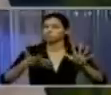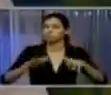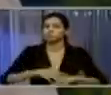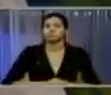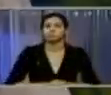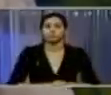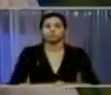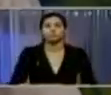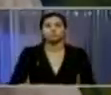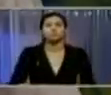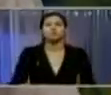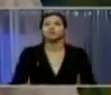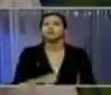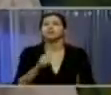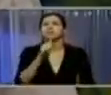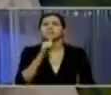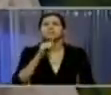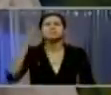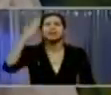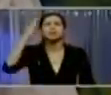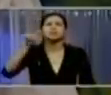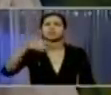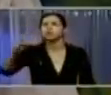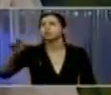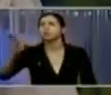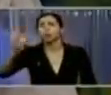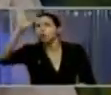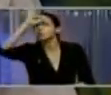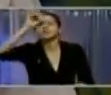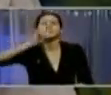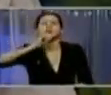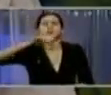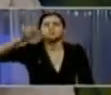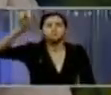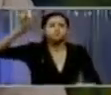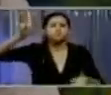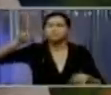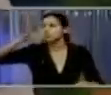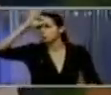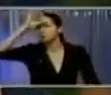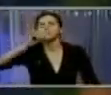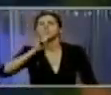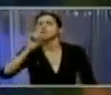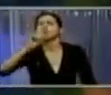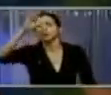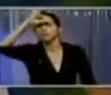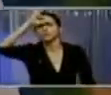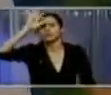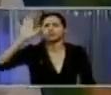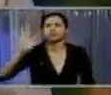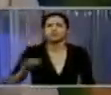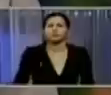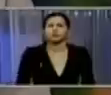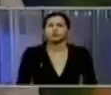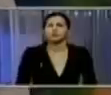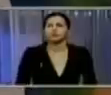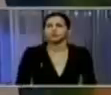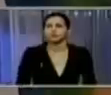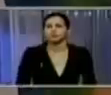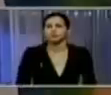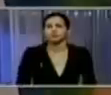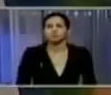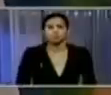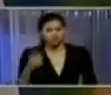Levanten la mano el que no lo sabía. Levante con sinceridad. Está bien. Ustedes saben que